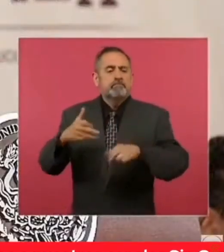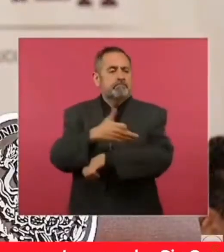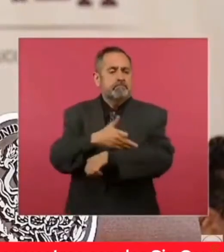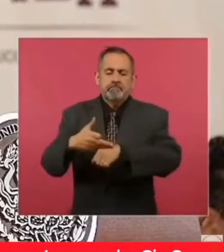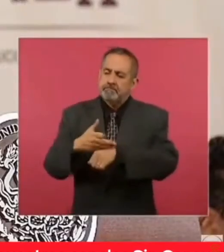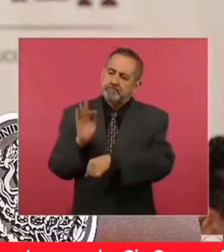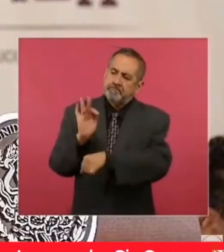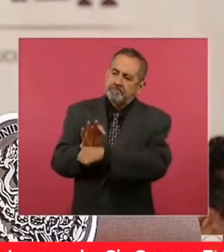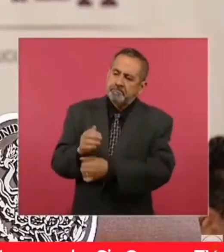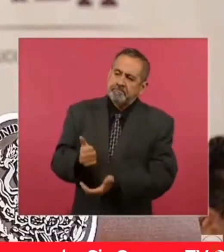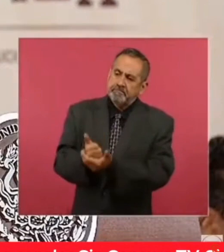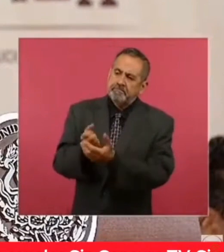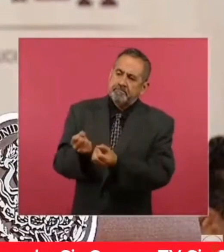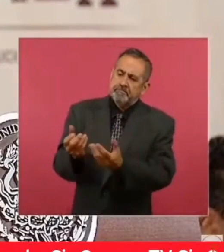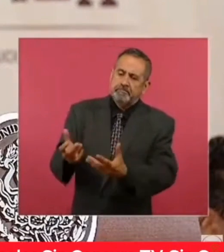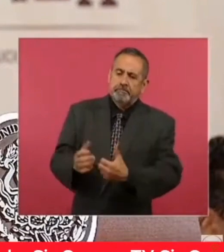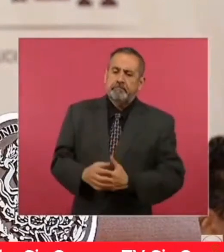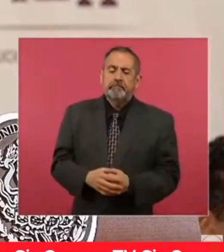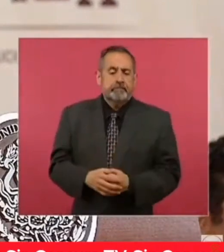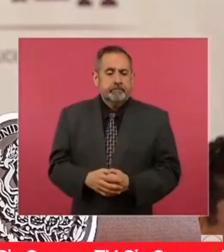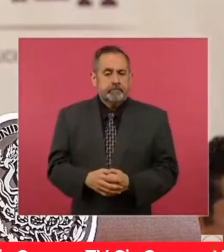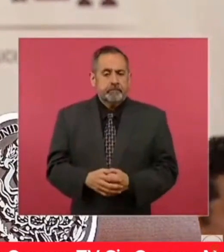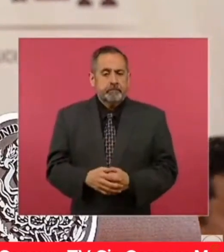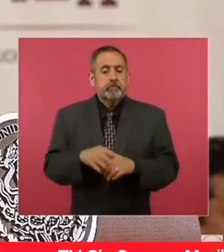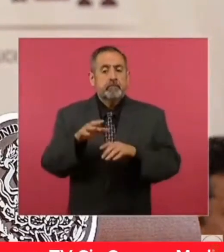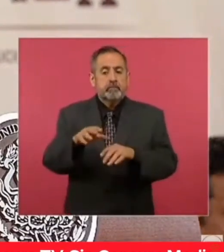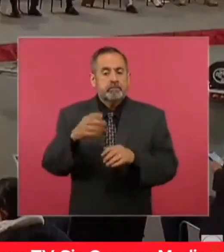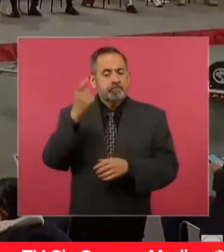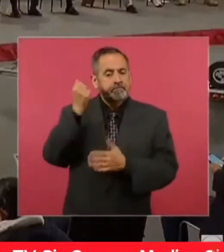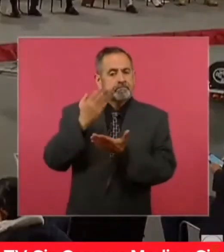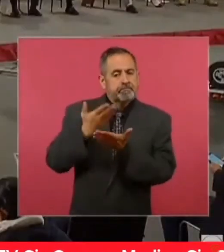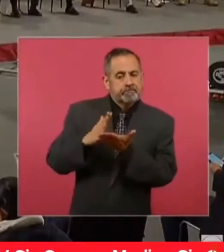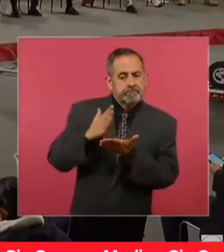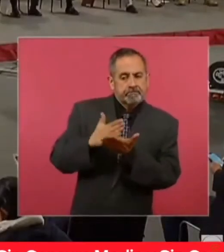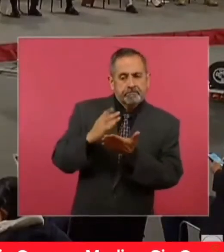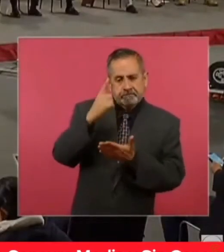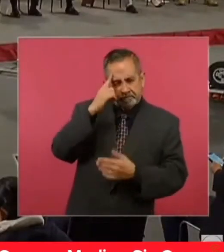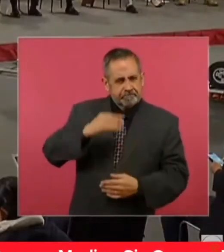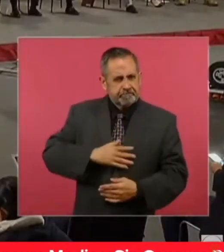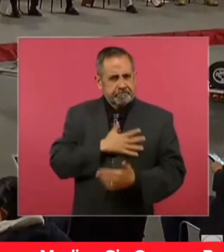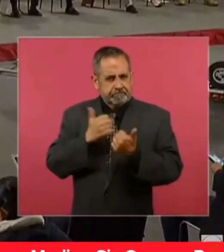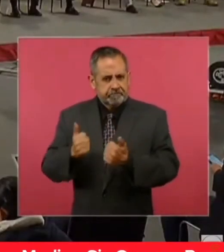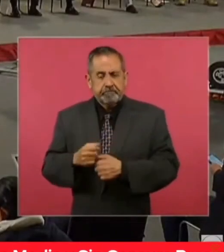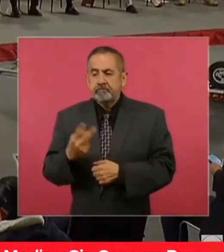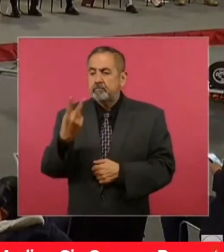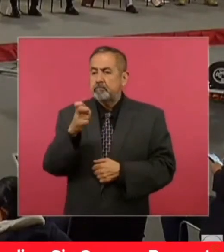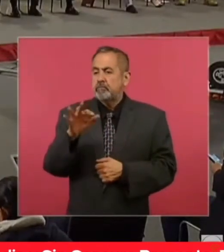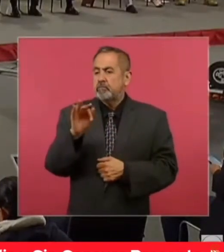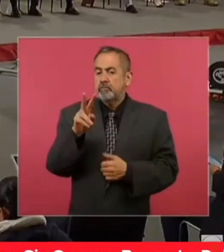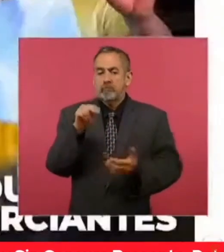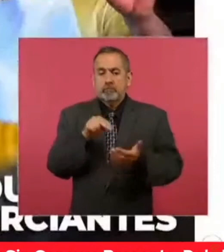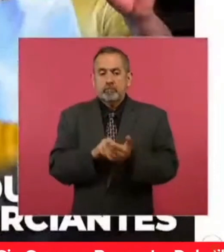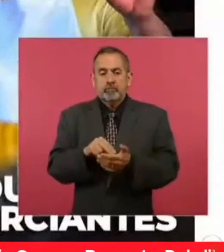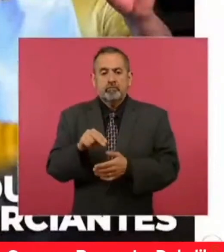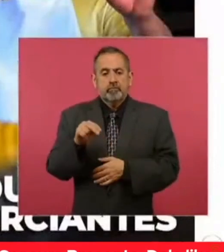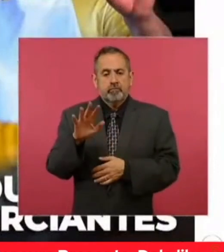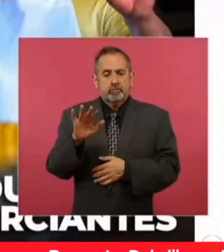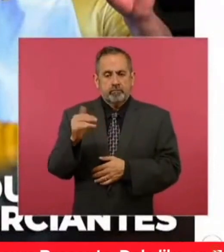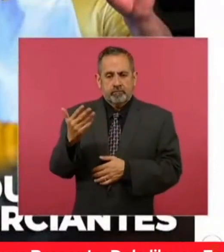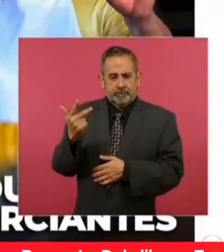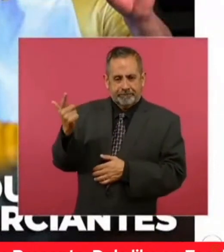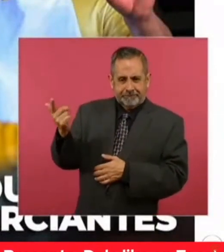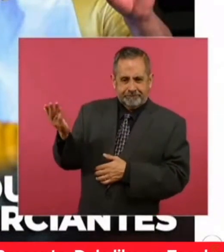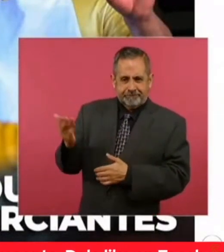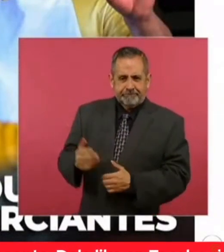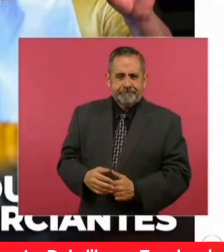de familias. En el caso de las tandas para el bienestar se han apoyado a doscientos cuarenta y dos mil pequeños